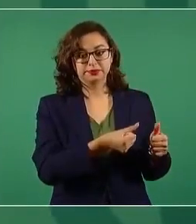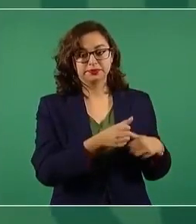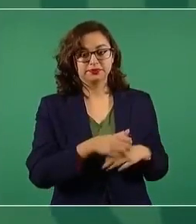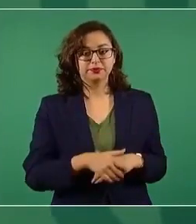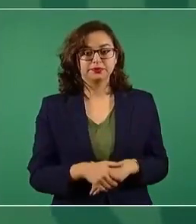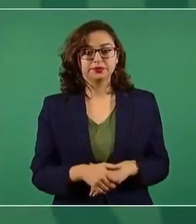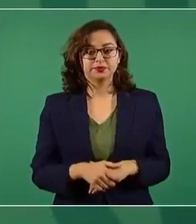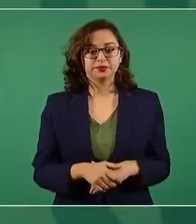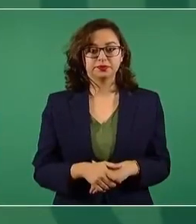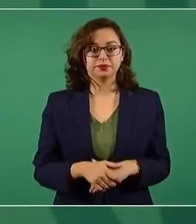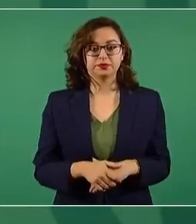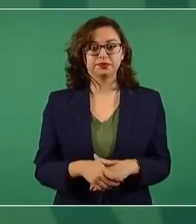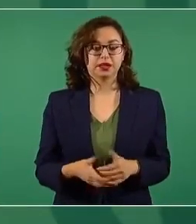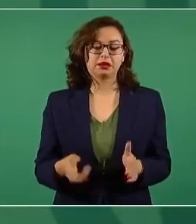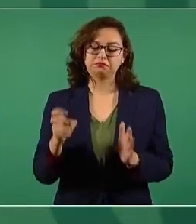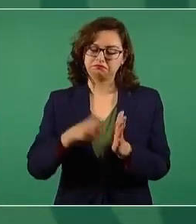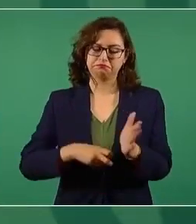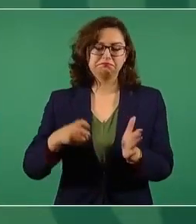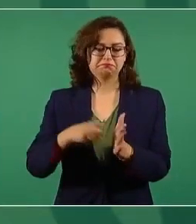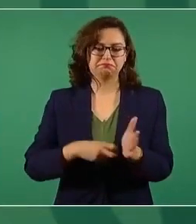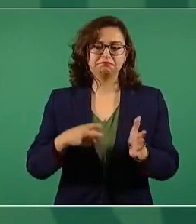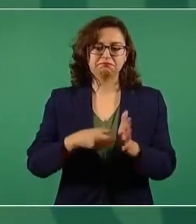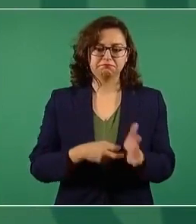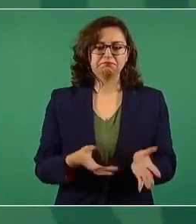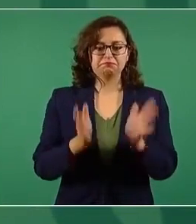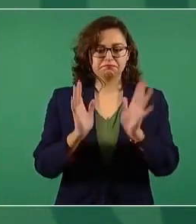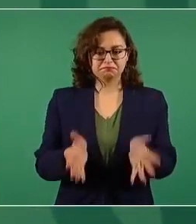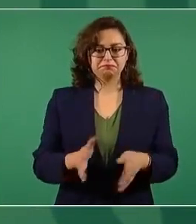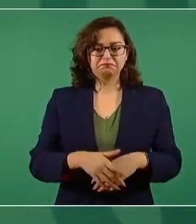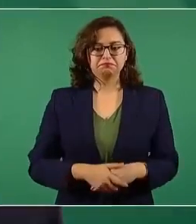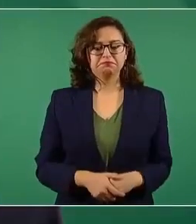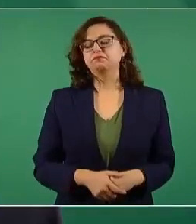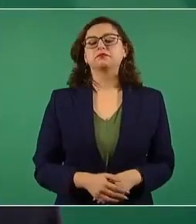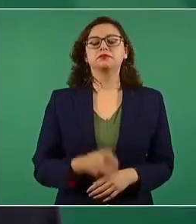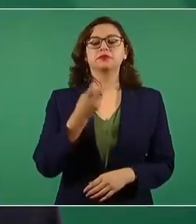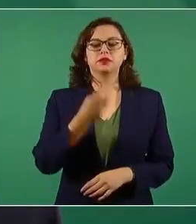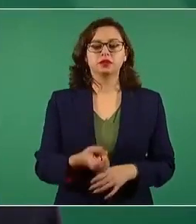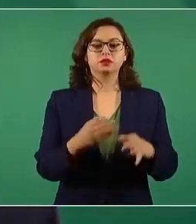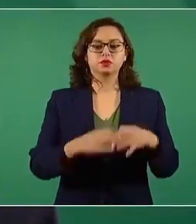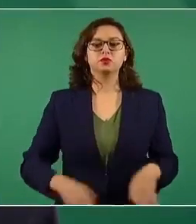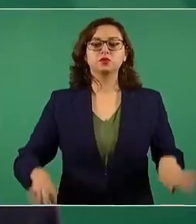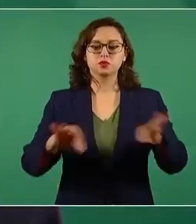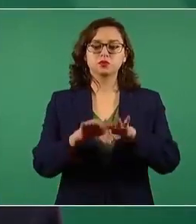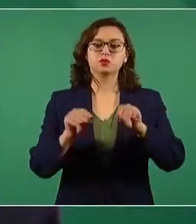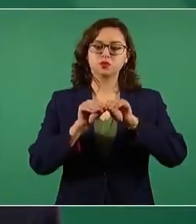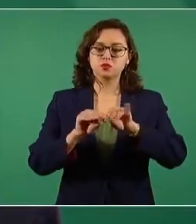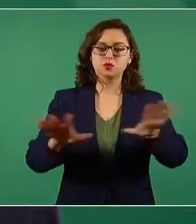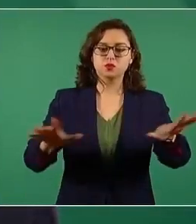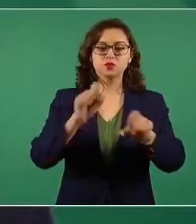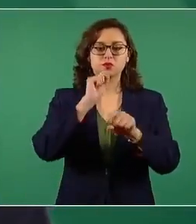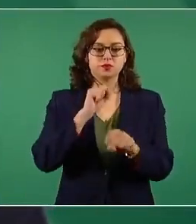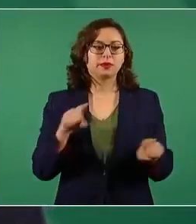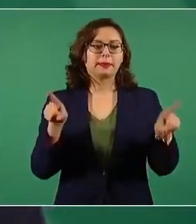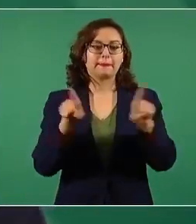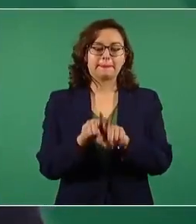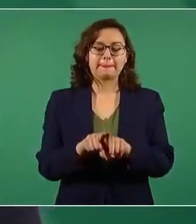Y se corrigió. Eso también es importante, o sea, no